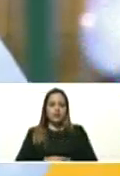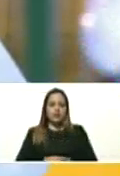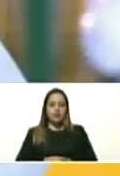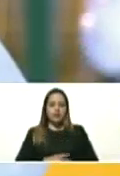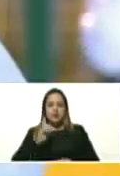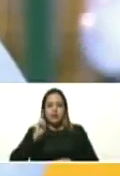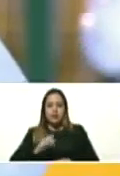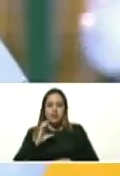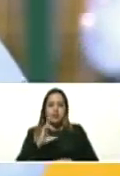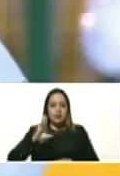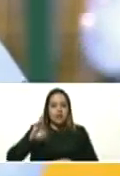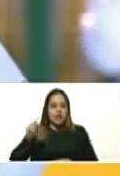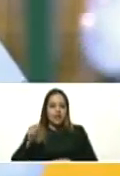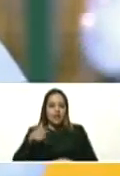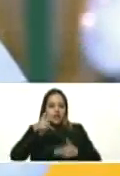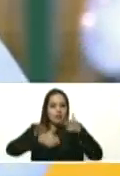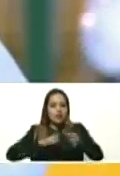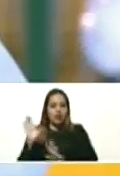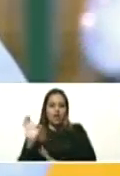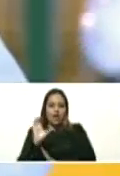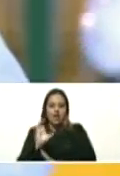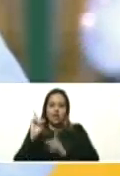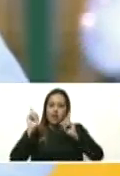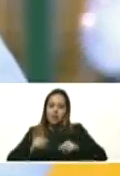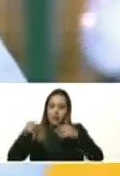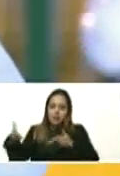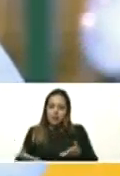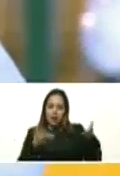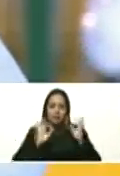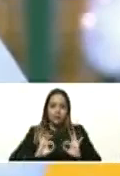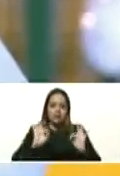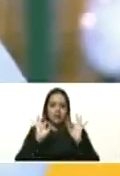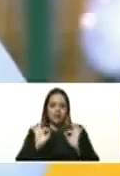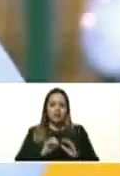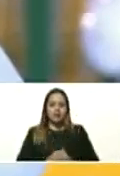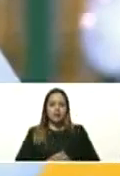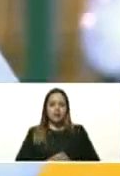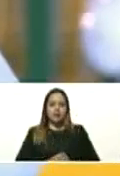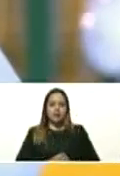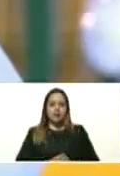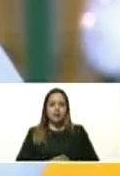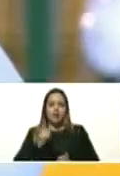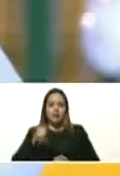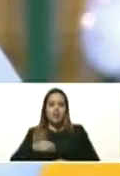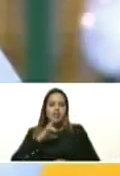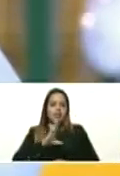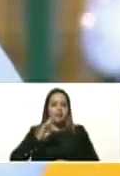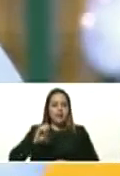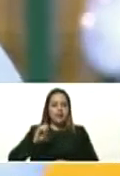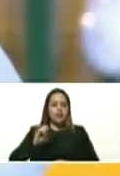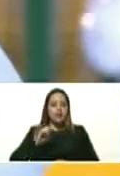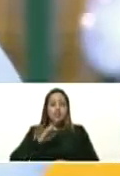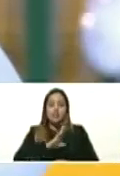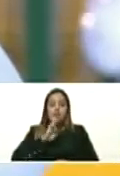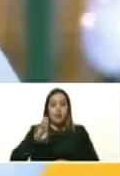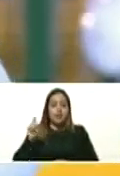a los CPT de Metro de Caracas, también invitados especiales, a los CPT de nuestras industrias